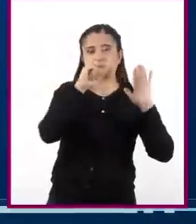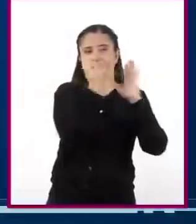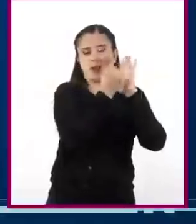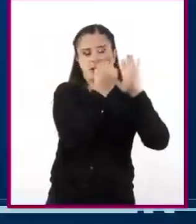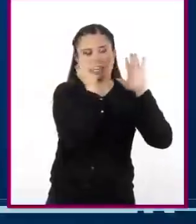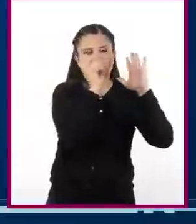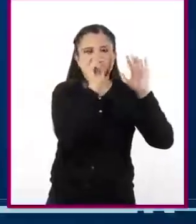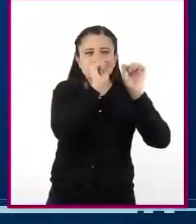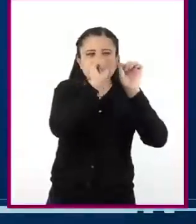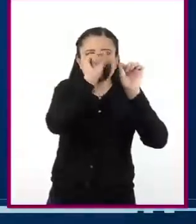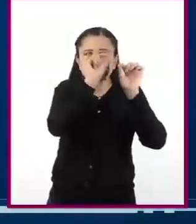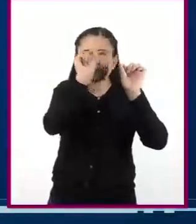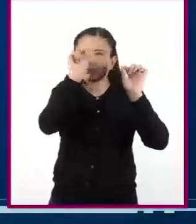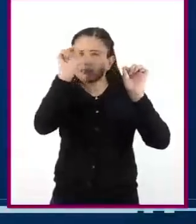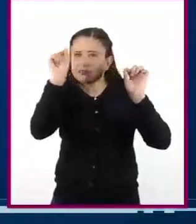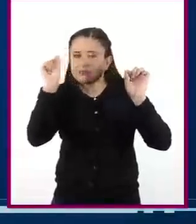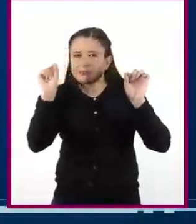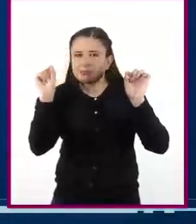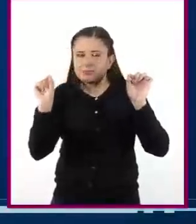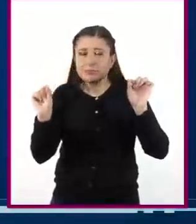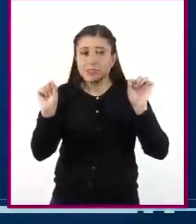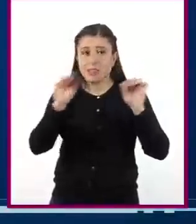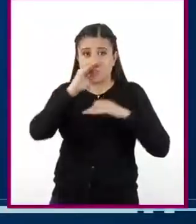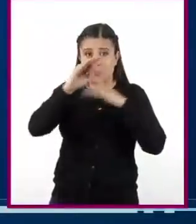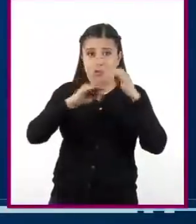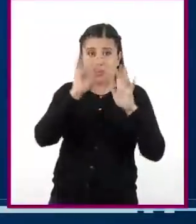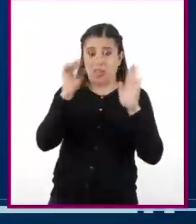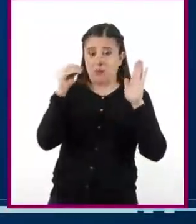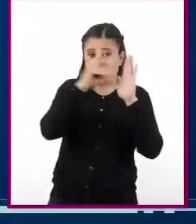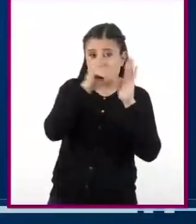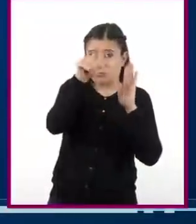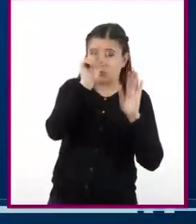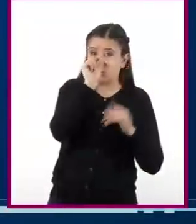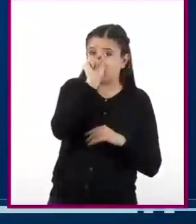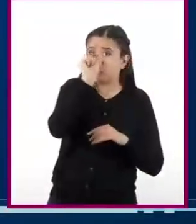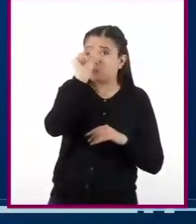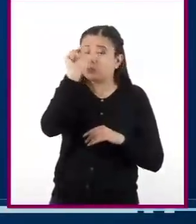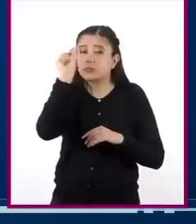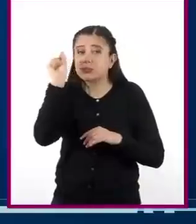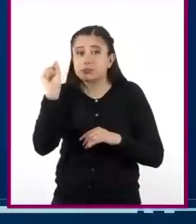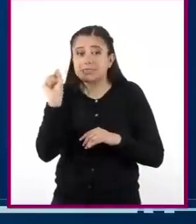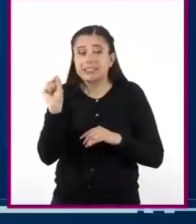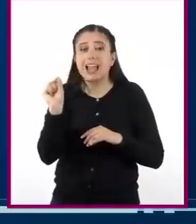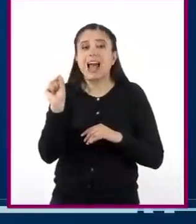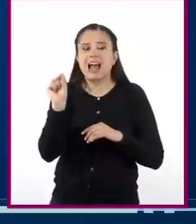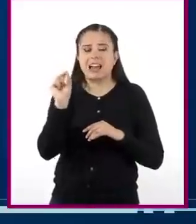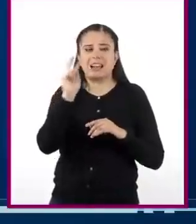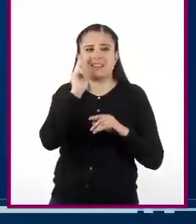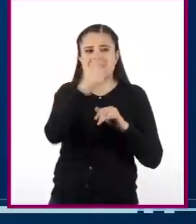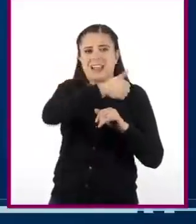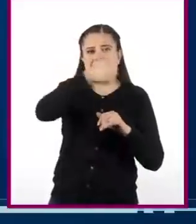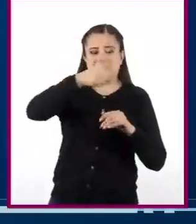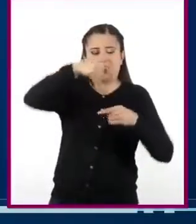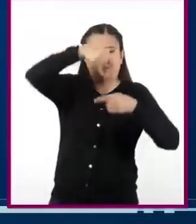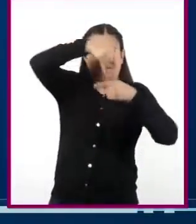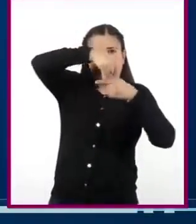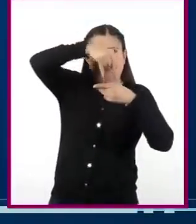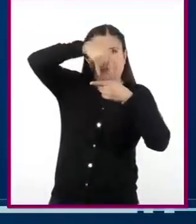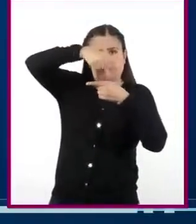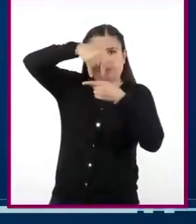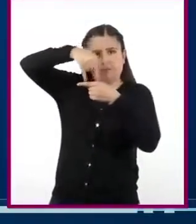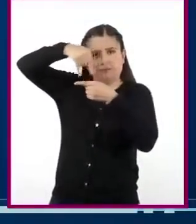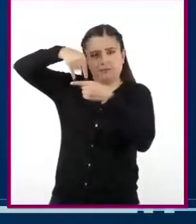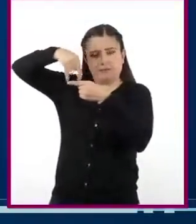intervalo. Una vez obtenidas todas las marcas de clase, las ubicamos en la parte superior de cada barra del histograma.